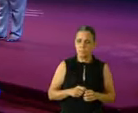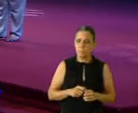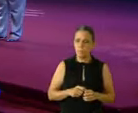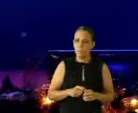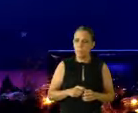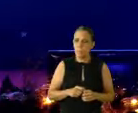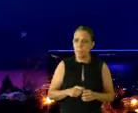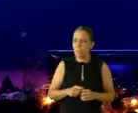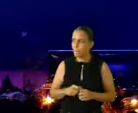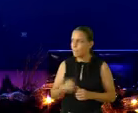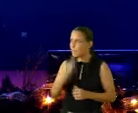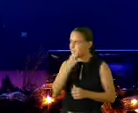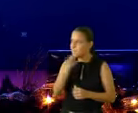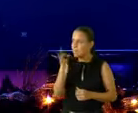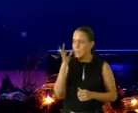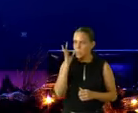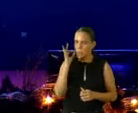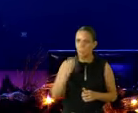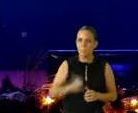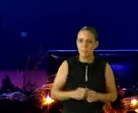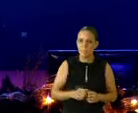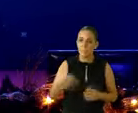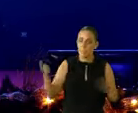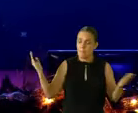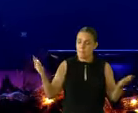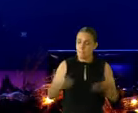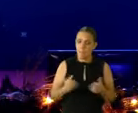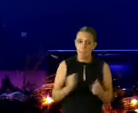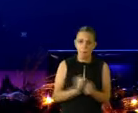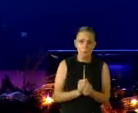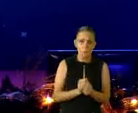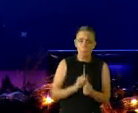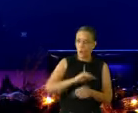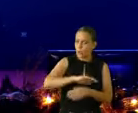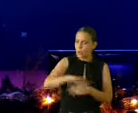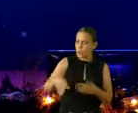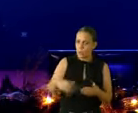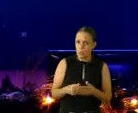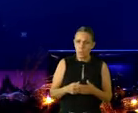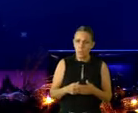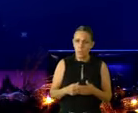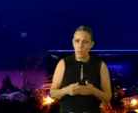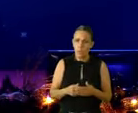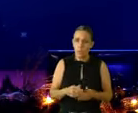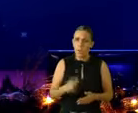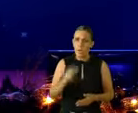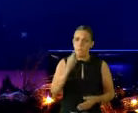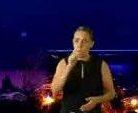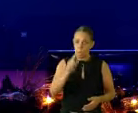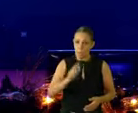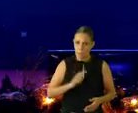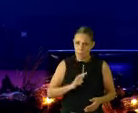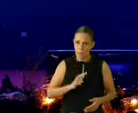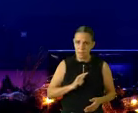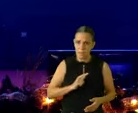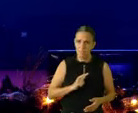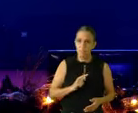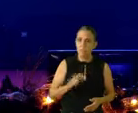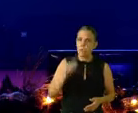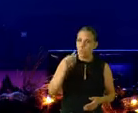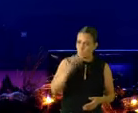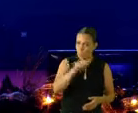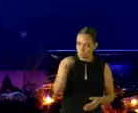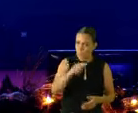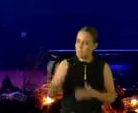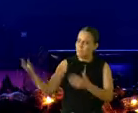solita tampoco. Venga con todas las mujeres de su casa, con las vecinas, con las amigas. Venga, invítelas a la casa del Señor. El 12